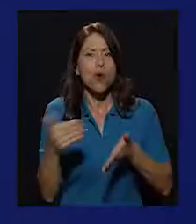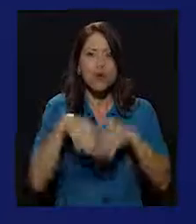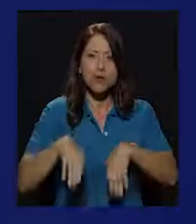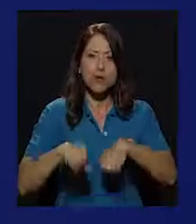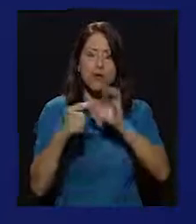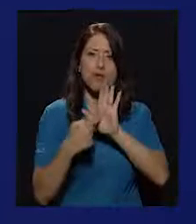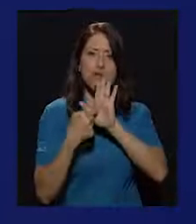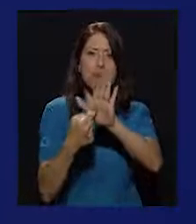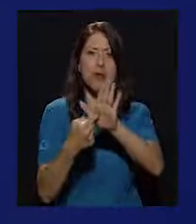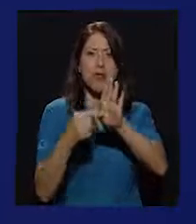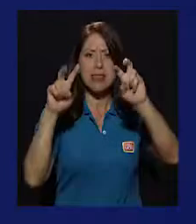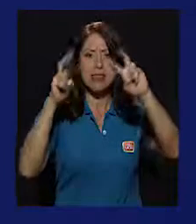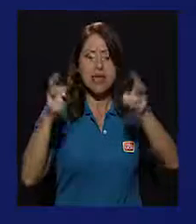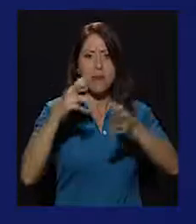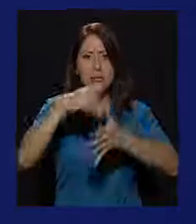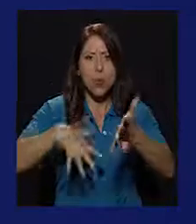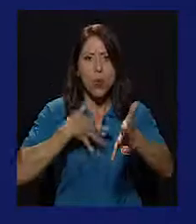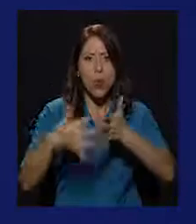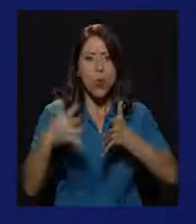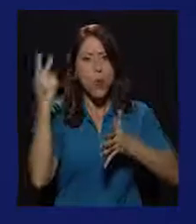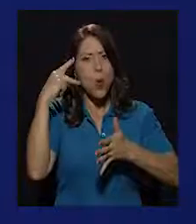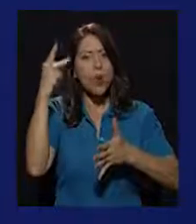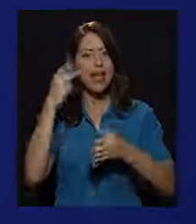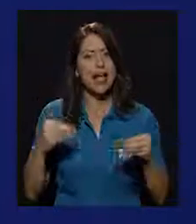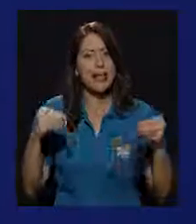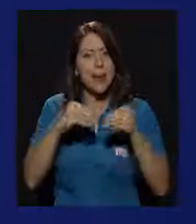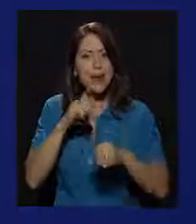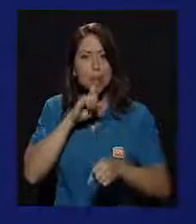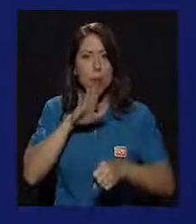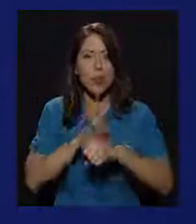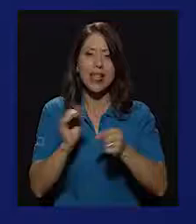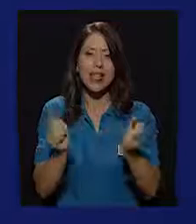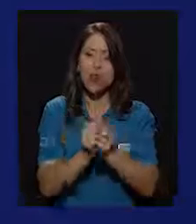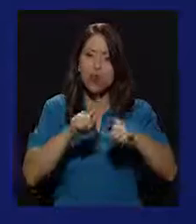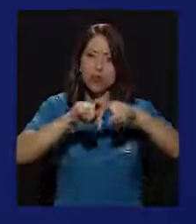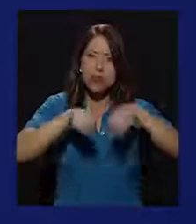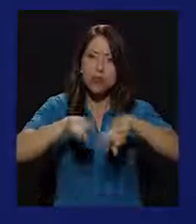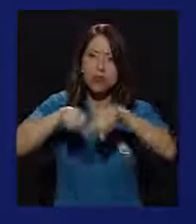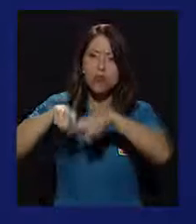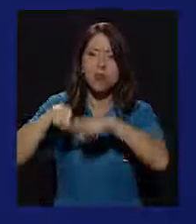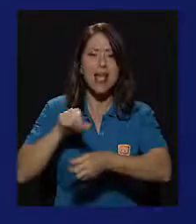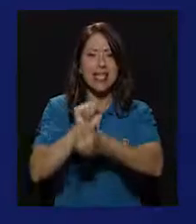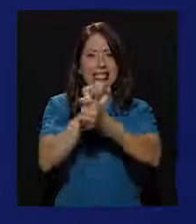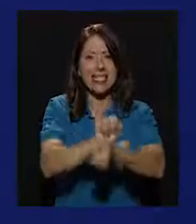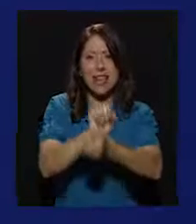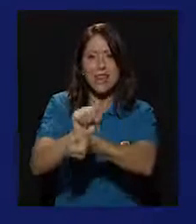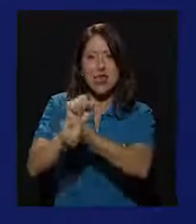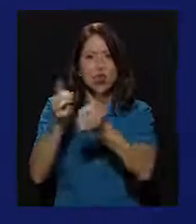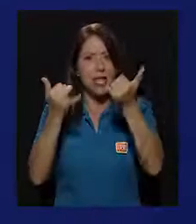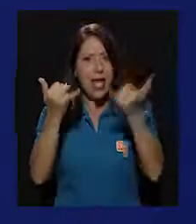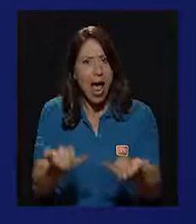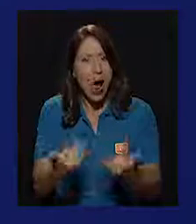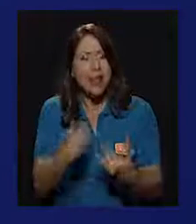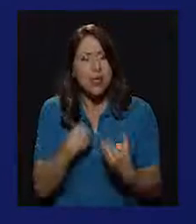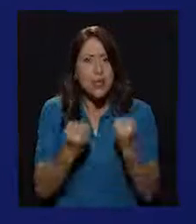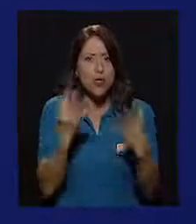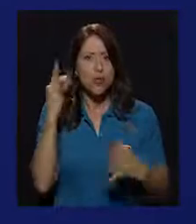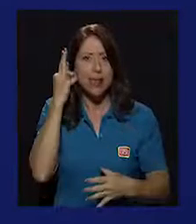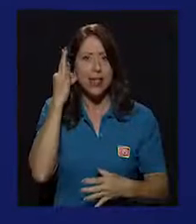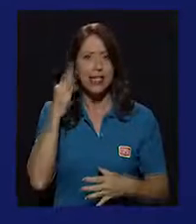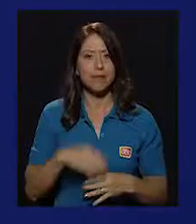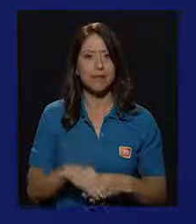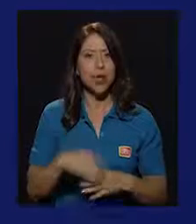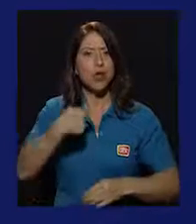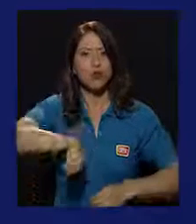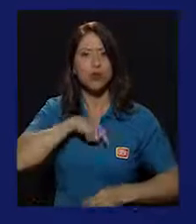por reivindicar las agendas políticas más comprometidas con la eliminación de la esclavitud de la que están sometidas